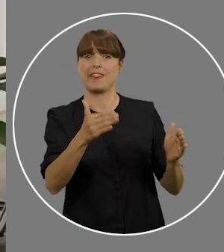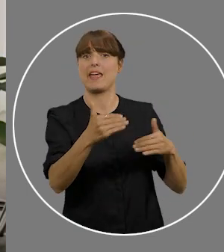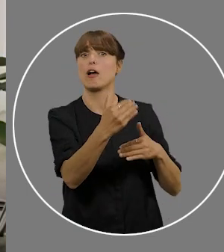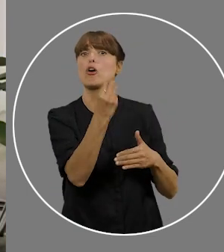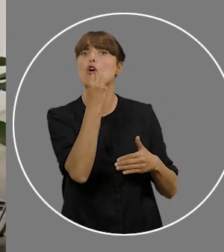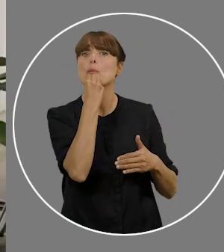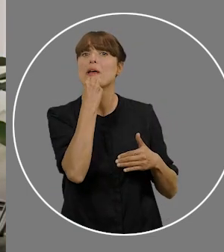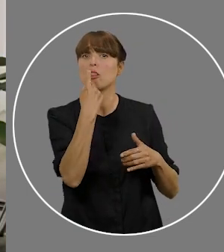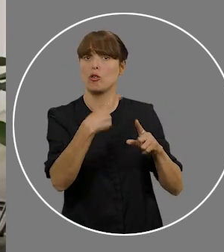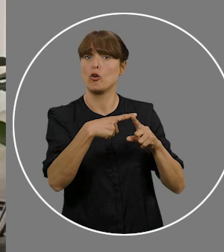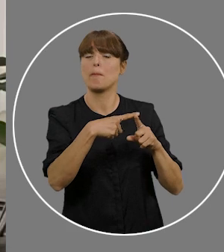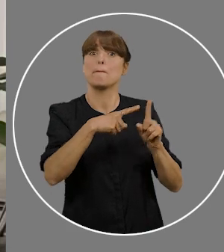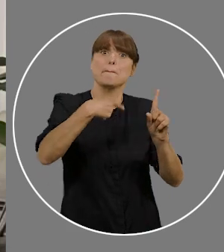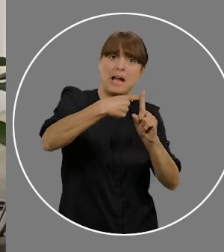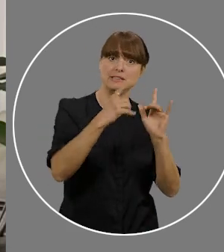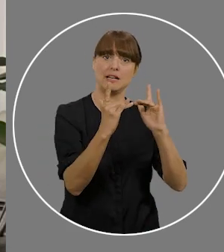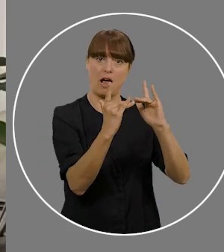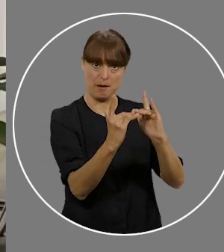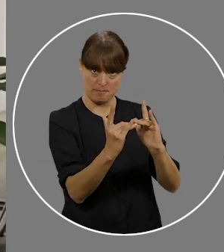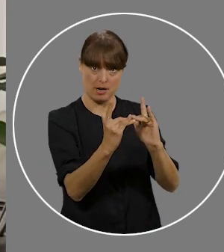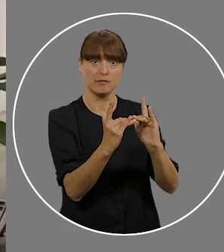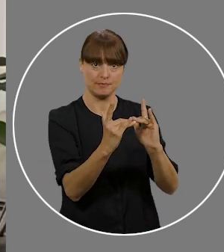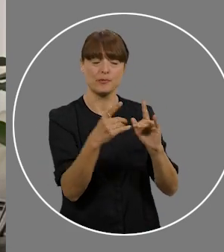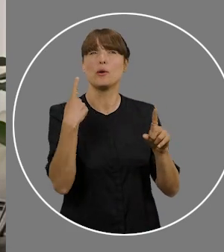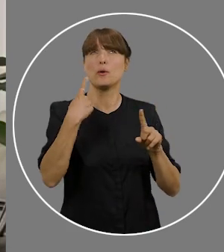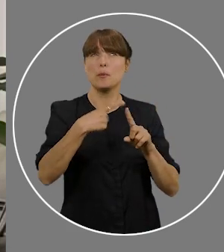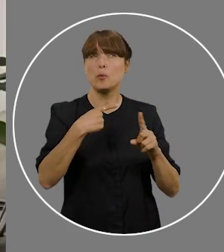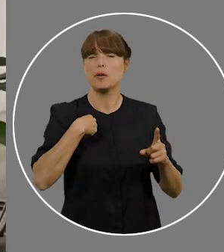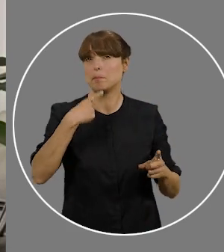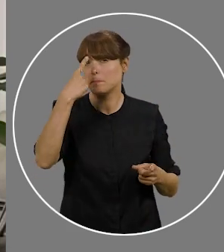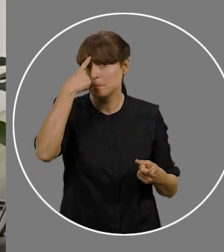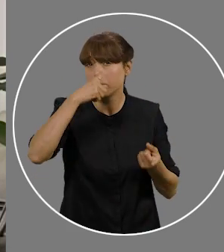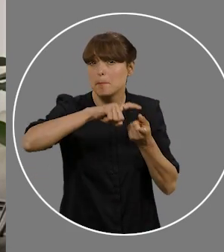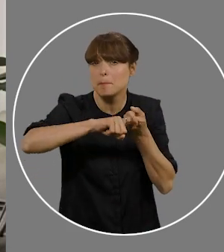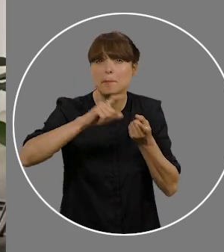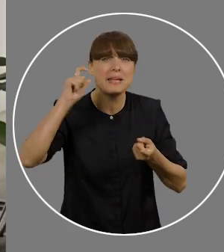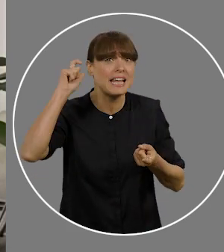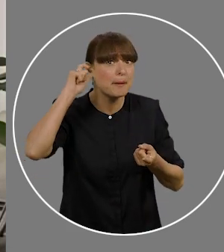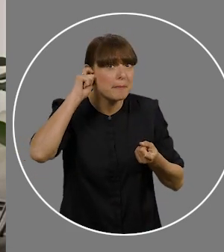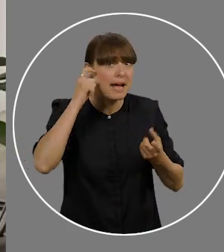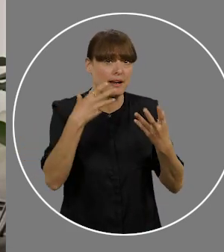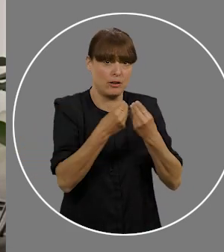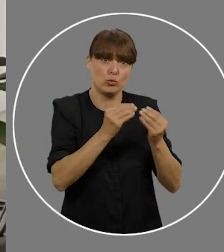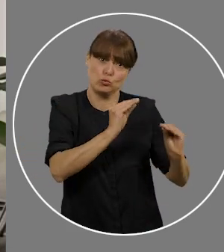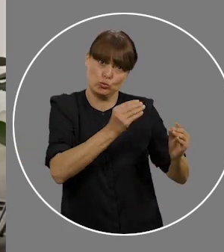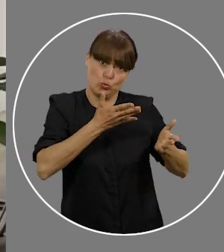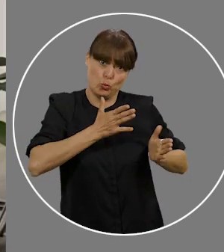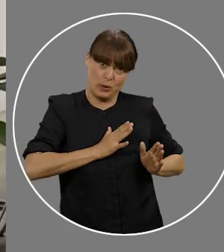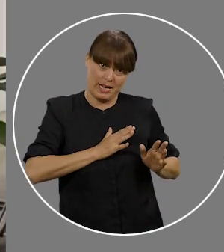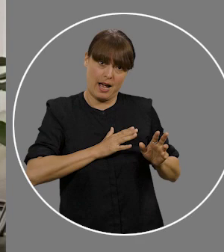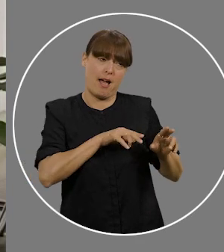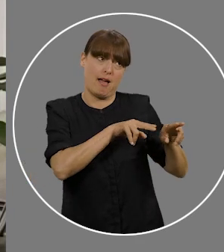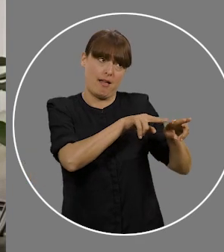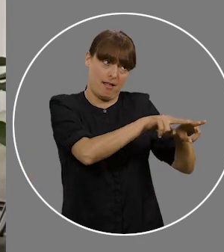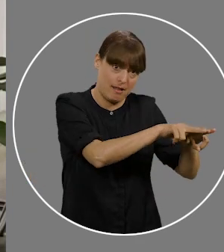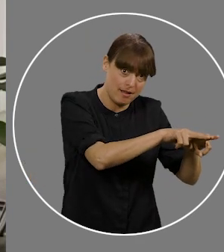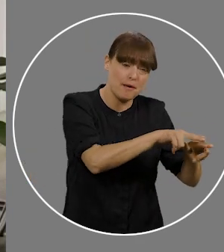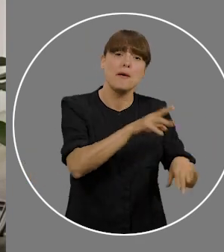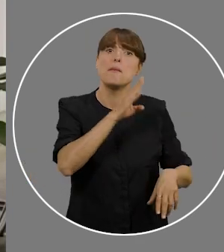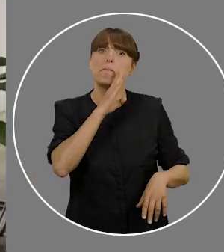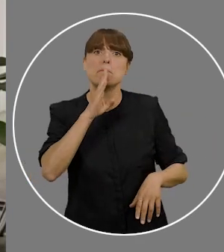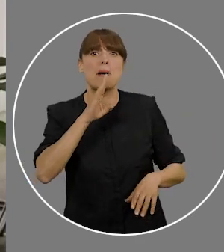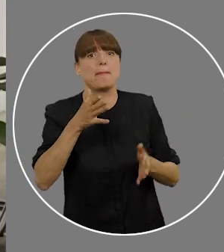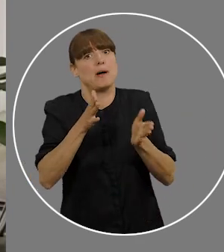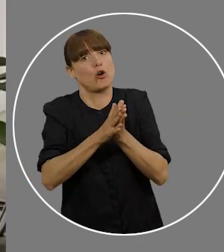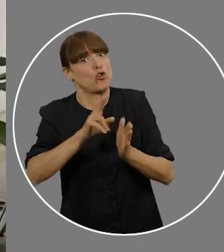tenía que hacer servir con una cama. Porque mi hermana dormía con una hija en la cama y mi madre con otra hija en la